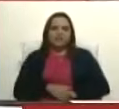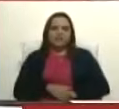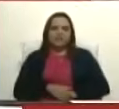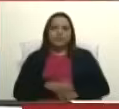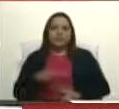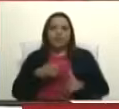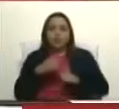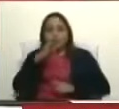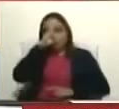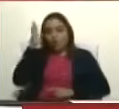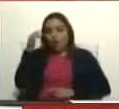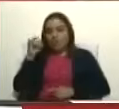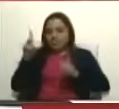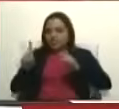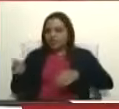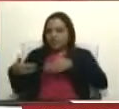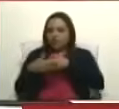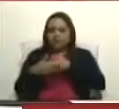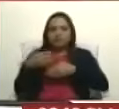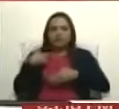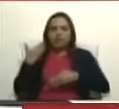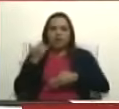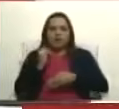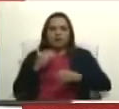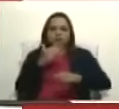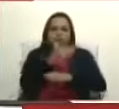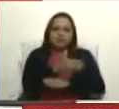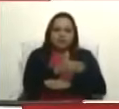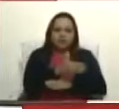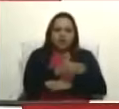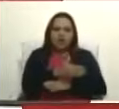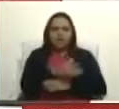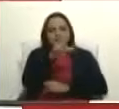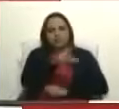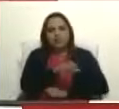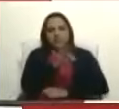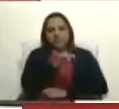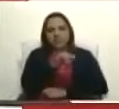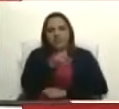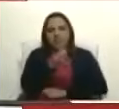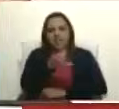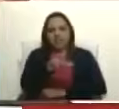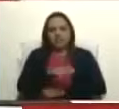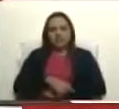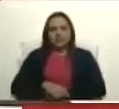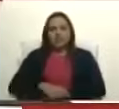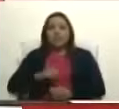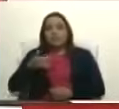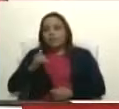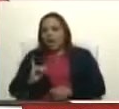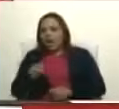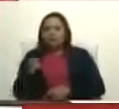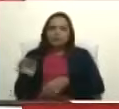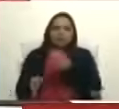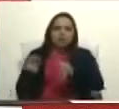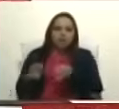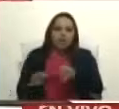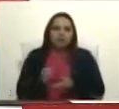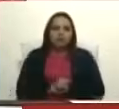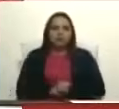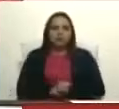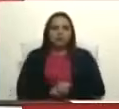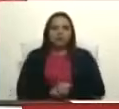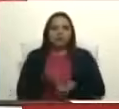Diosdado tomó una decisión contra mí y yo voy al recurso jerárquico a Fidel. Ah, después voy a los tribunales, a la